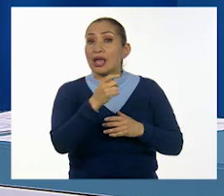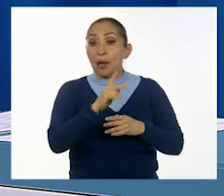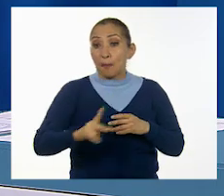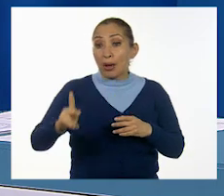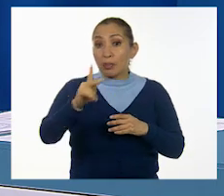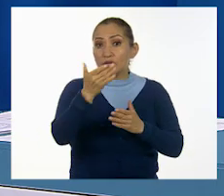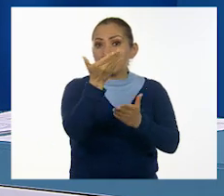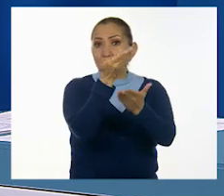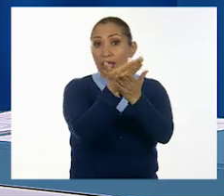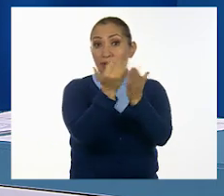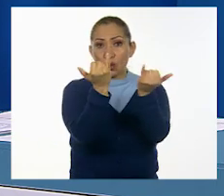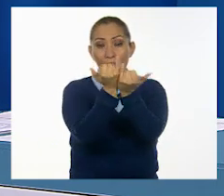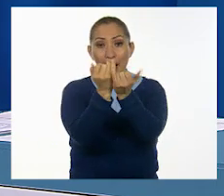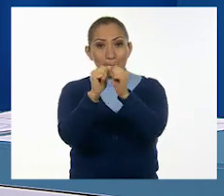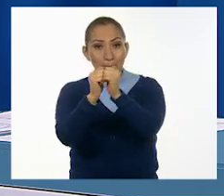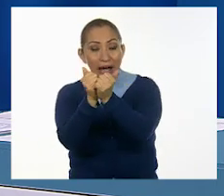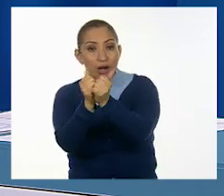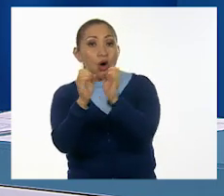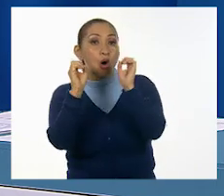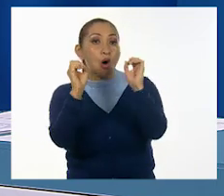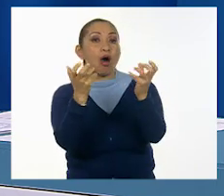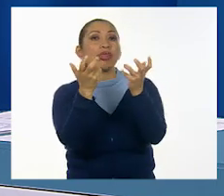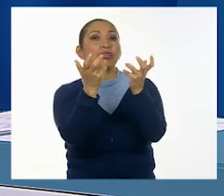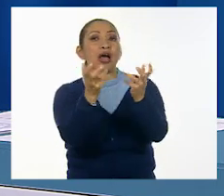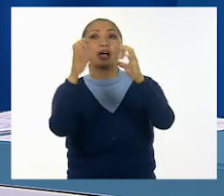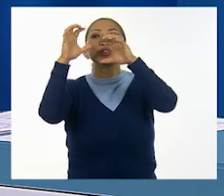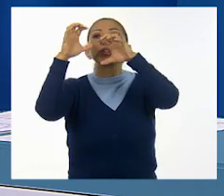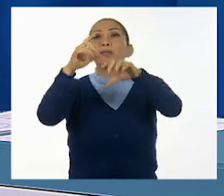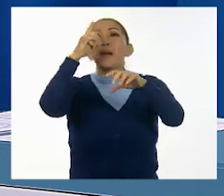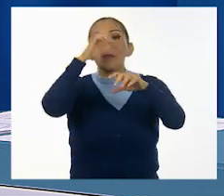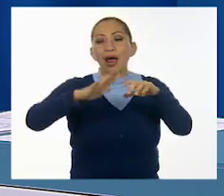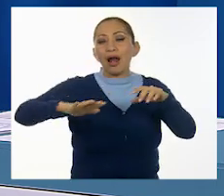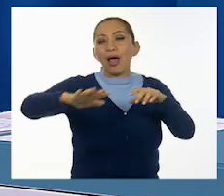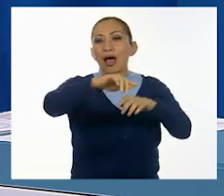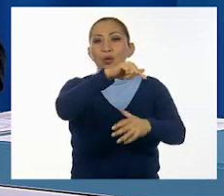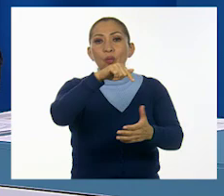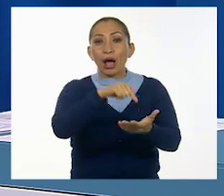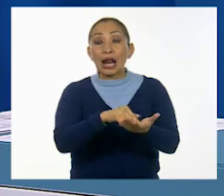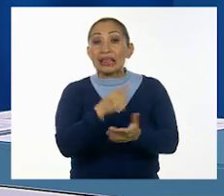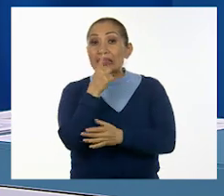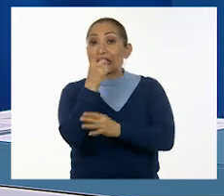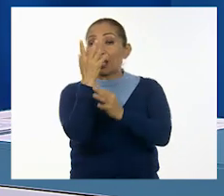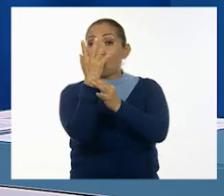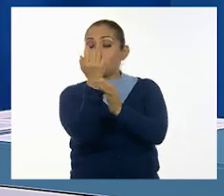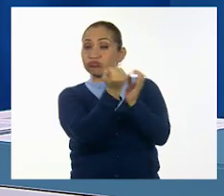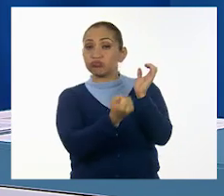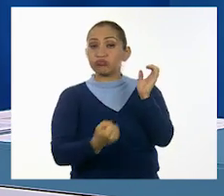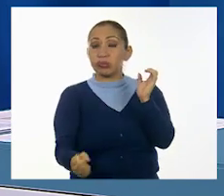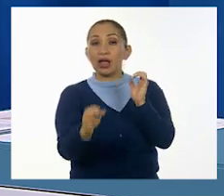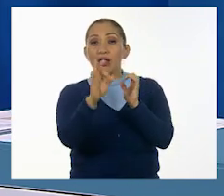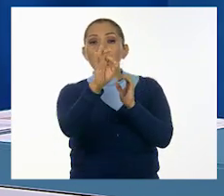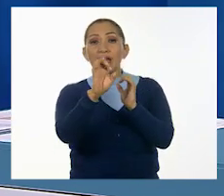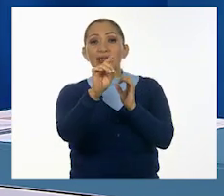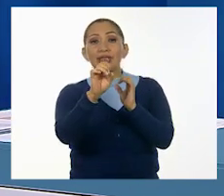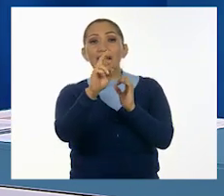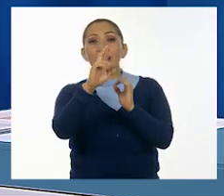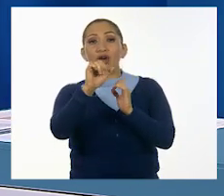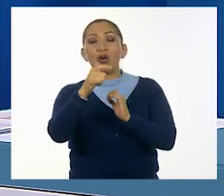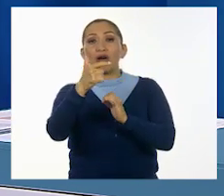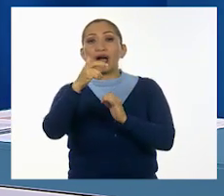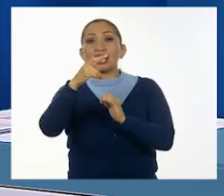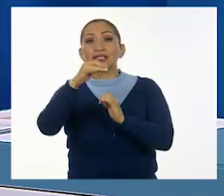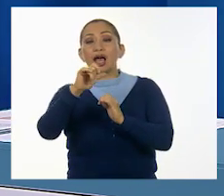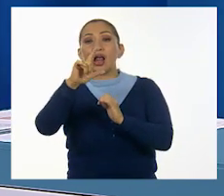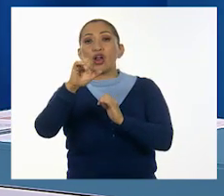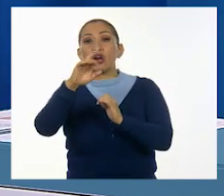pueblos pedir como piden pan o como anhelan lluvia para sus sementeras, dijo el ilustre Federico García Lorca